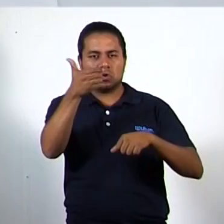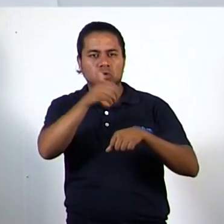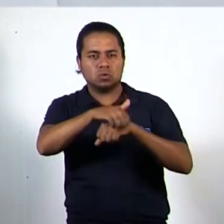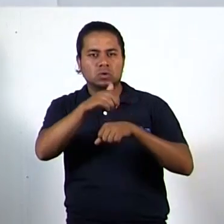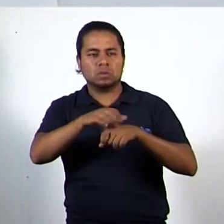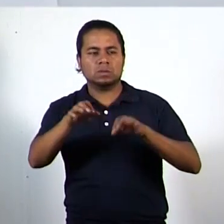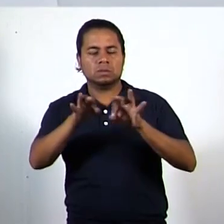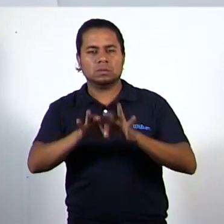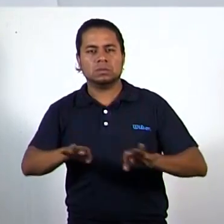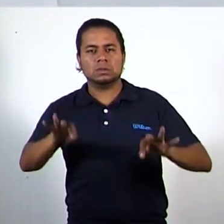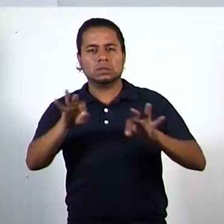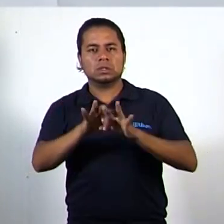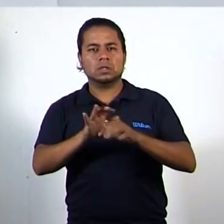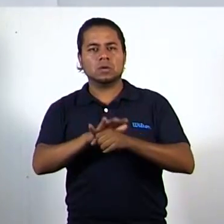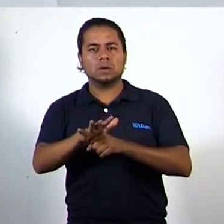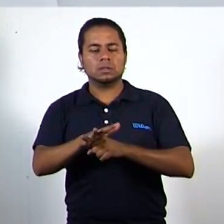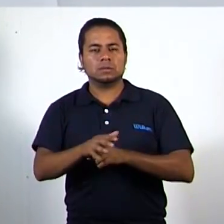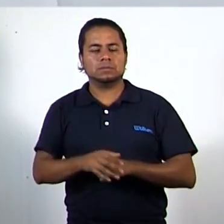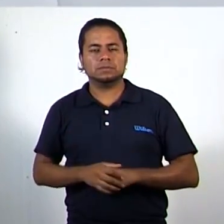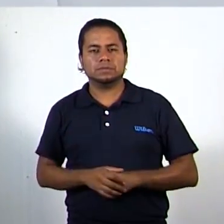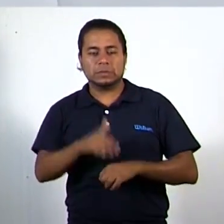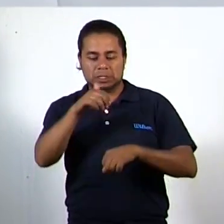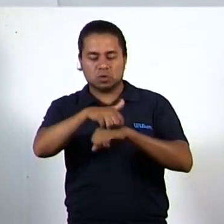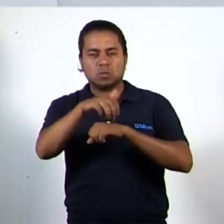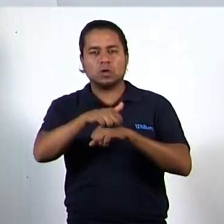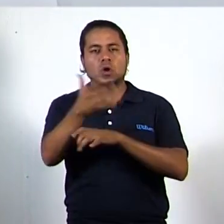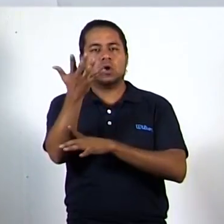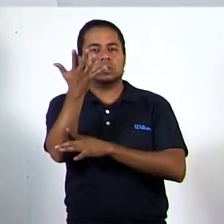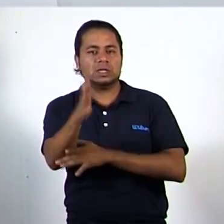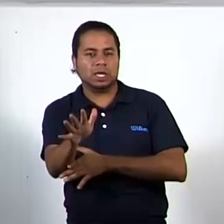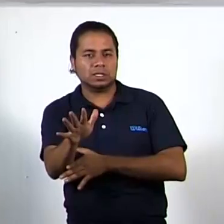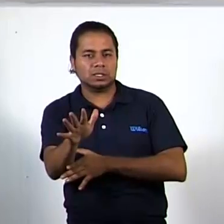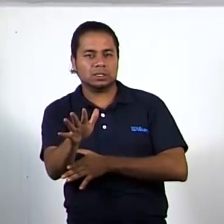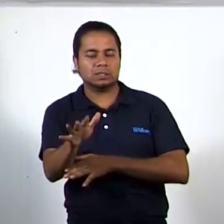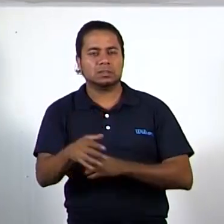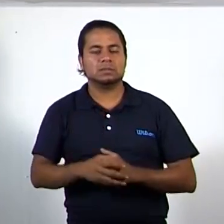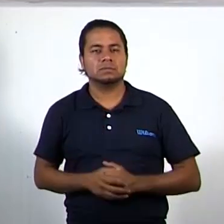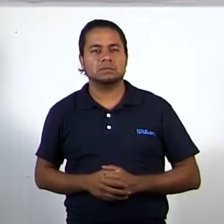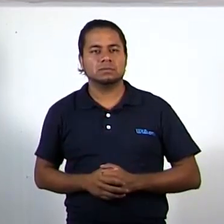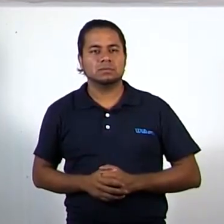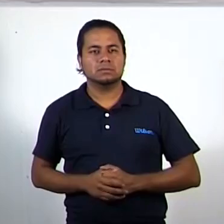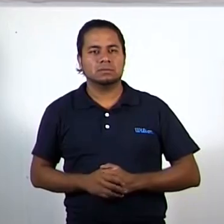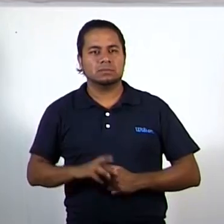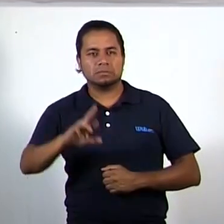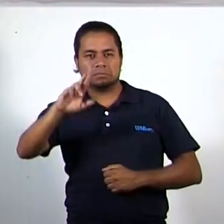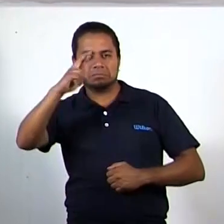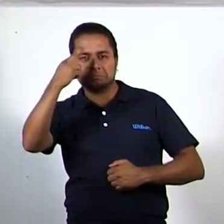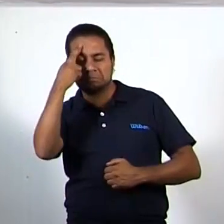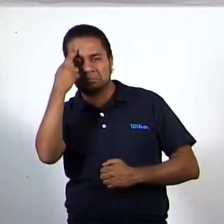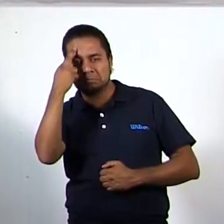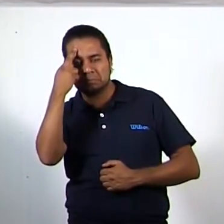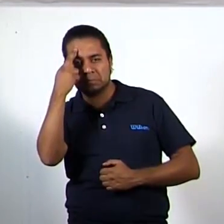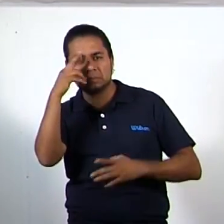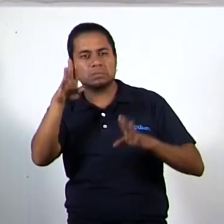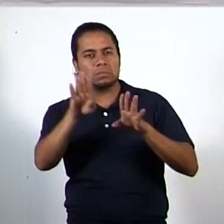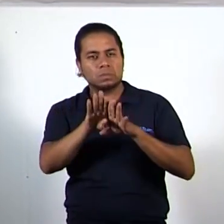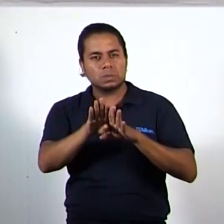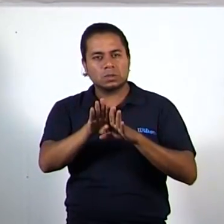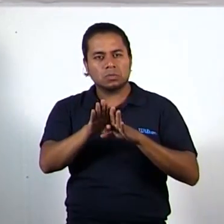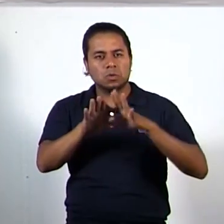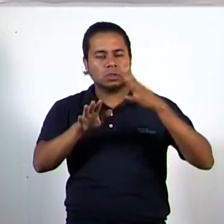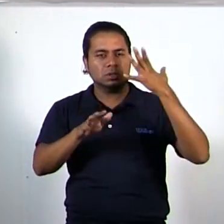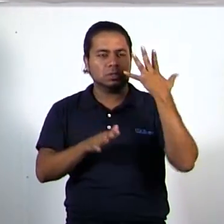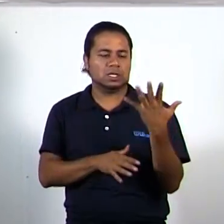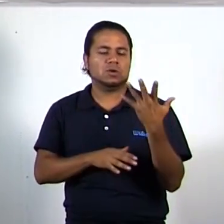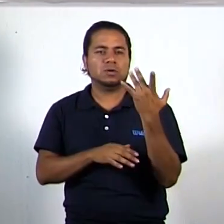importante? Así es, el número 10. Y acordamos que el número 10 se forma de juntar los 5